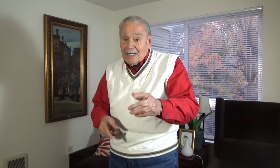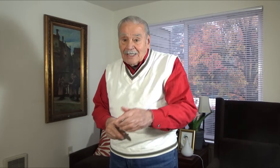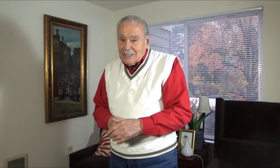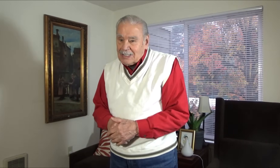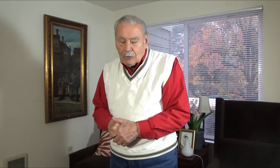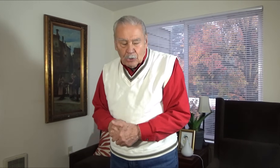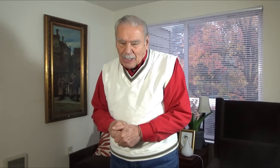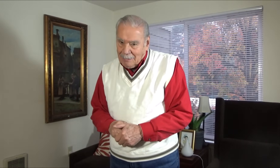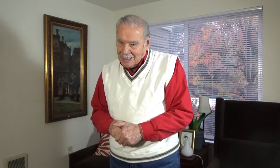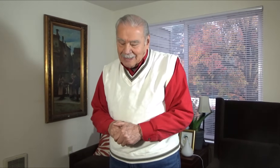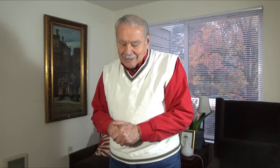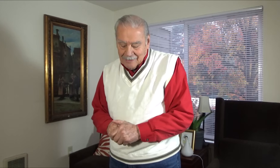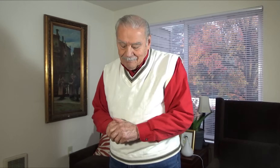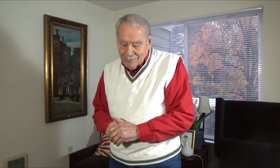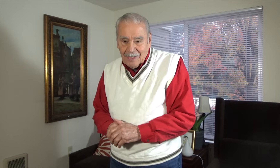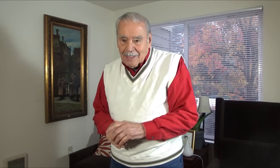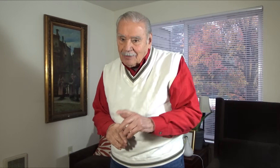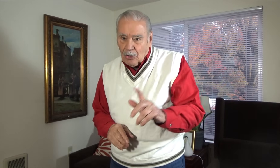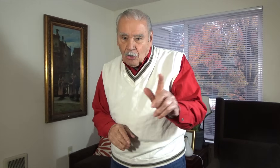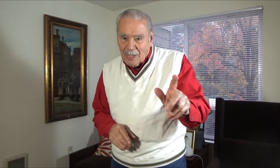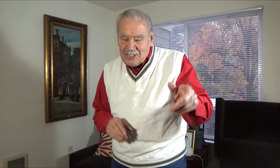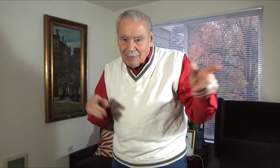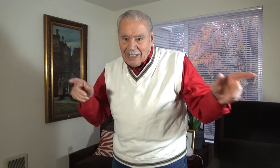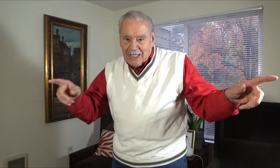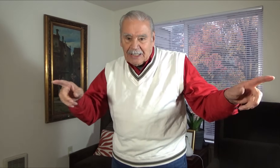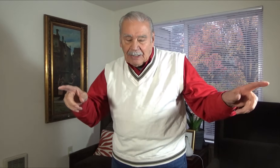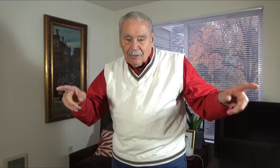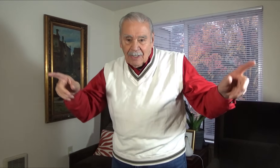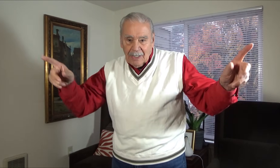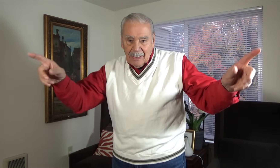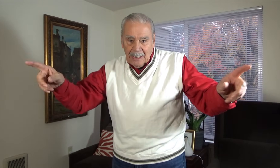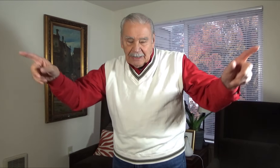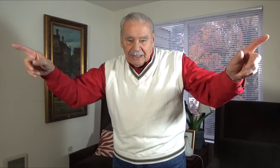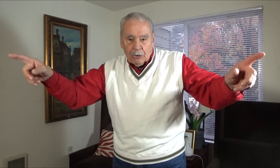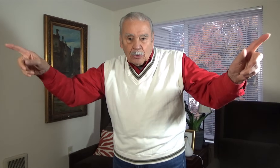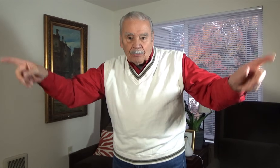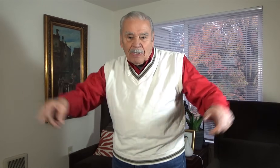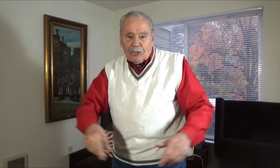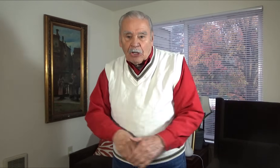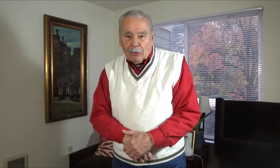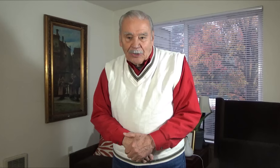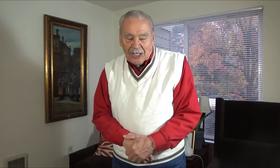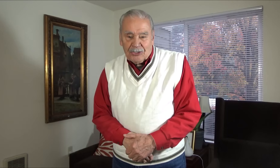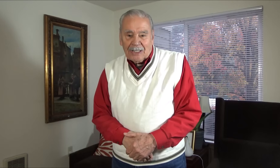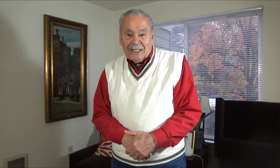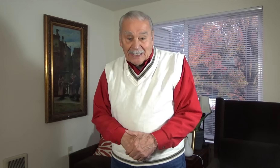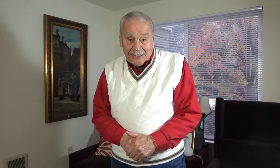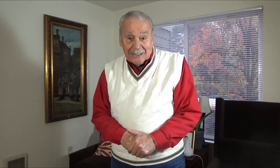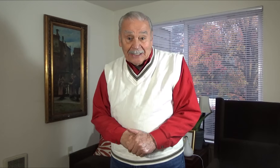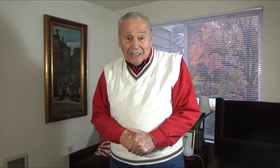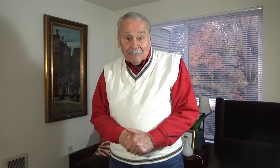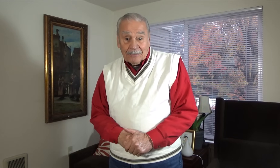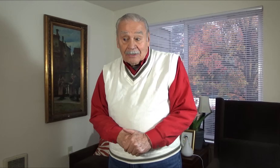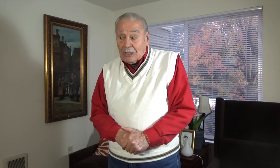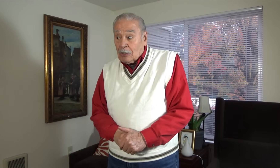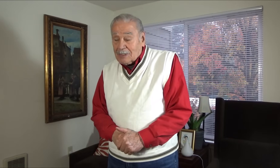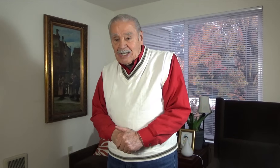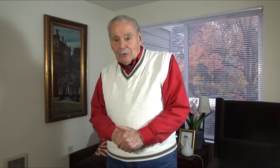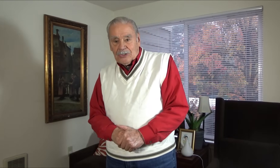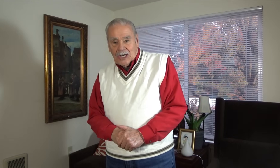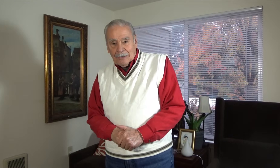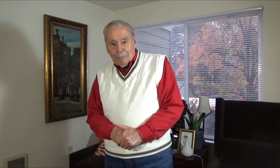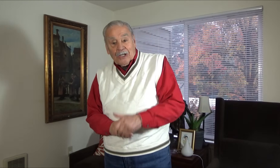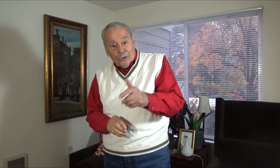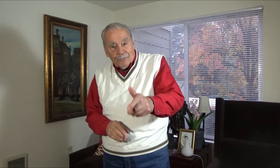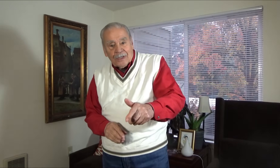frontera. Y seguramente no lo vas a ver esto en ningún medio de comunicación de la Argentina, ni lo